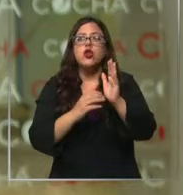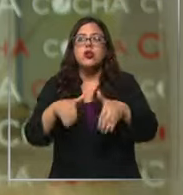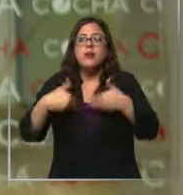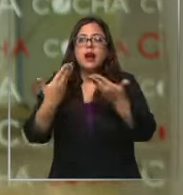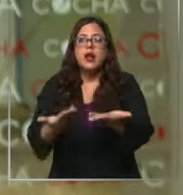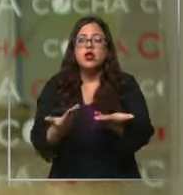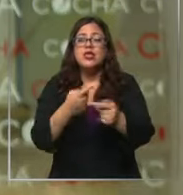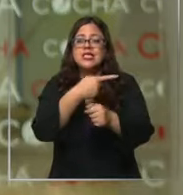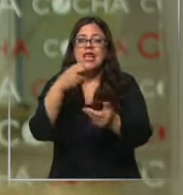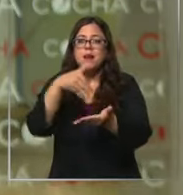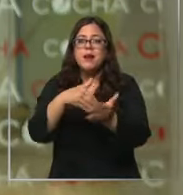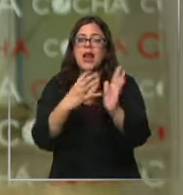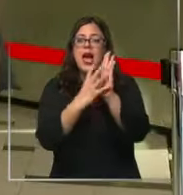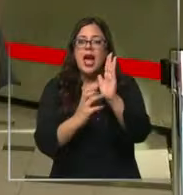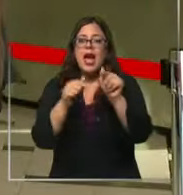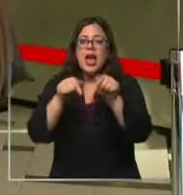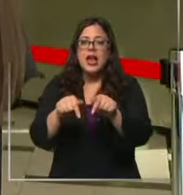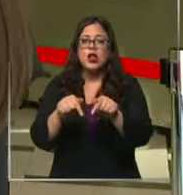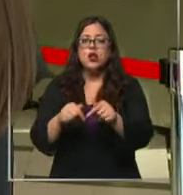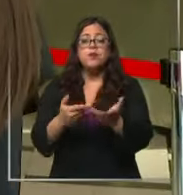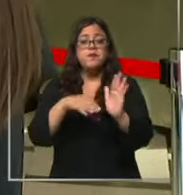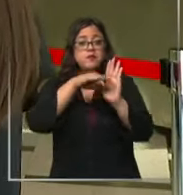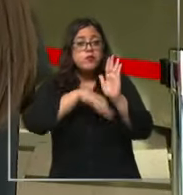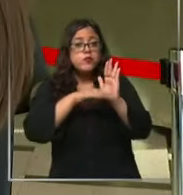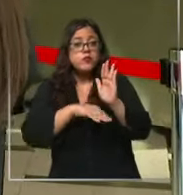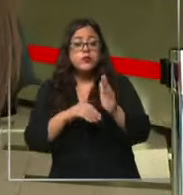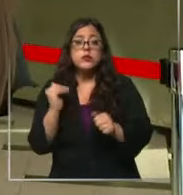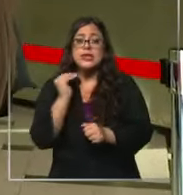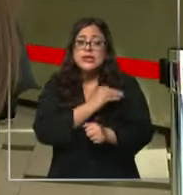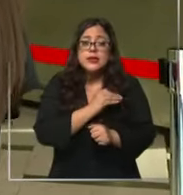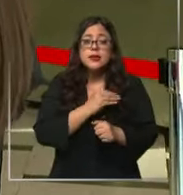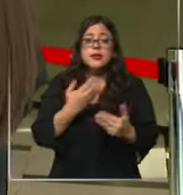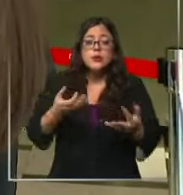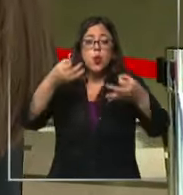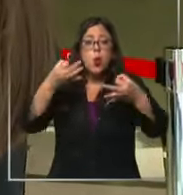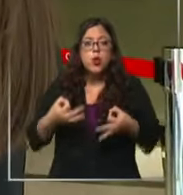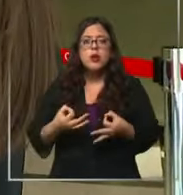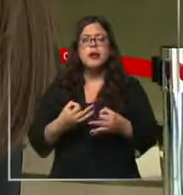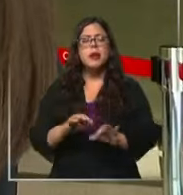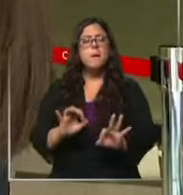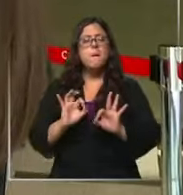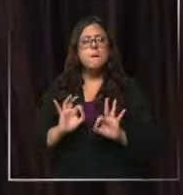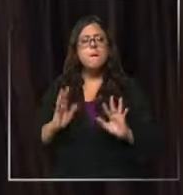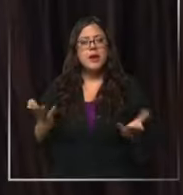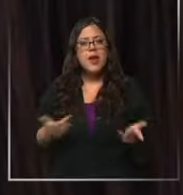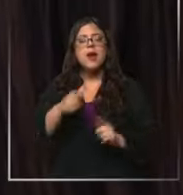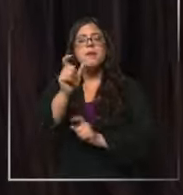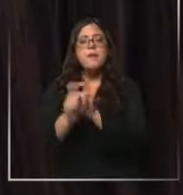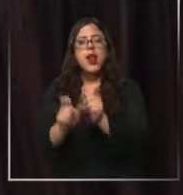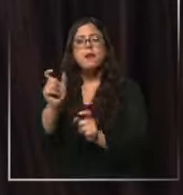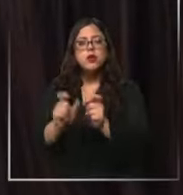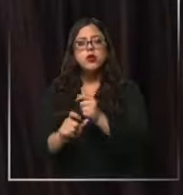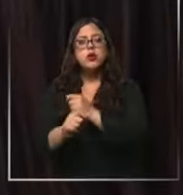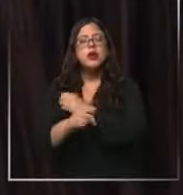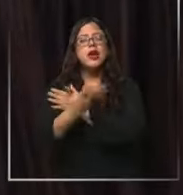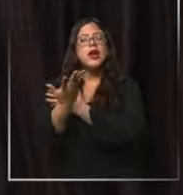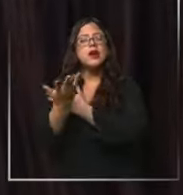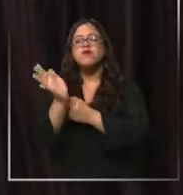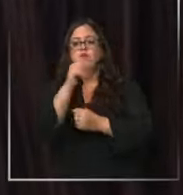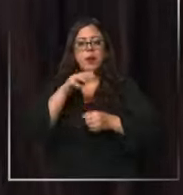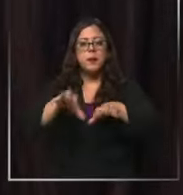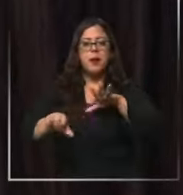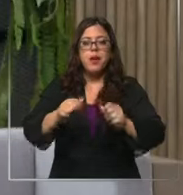mil pesos de descuento en estos paquetes. Ofertas relámpagos que vienen como anillo al dedo para quienes aún no han reservado